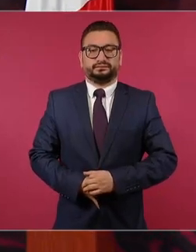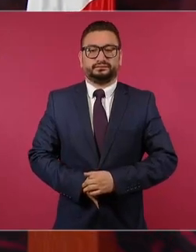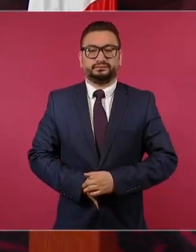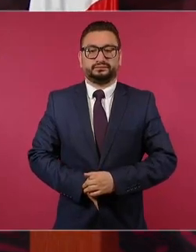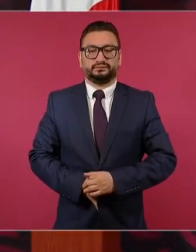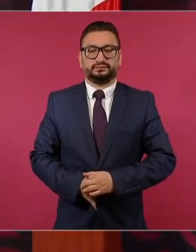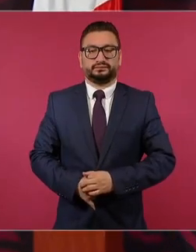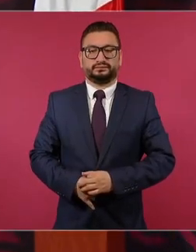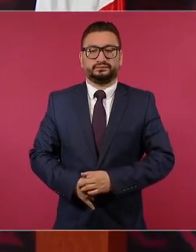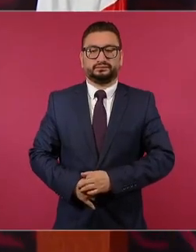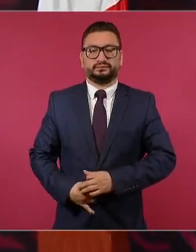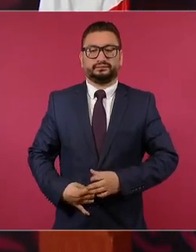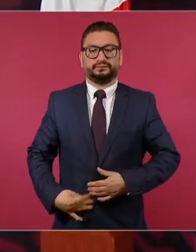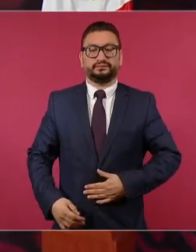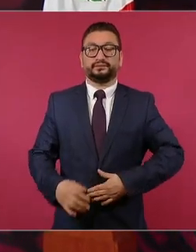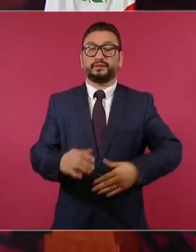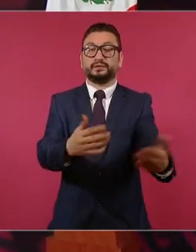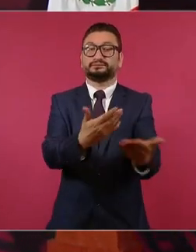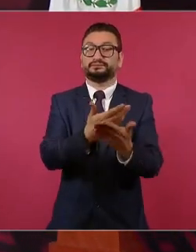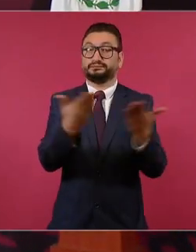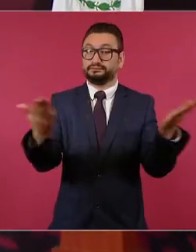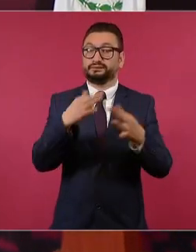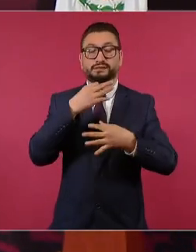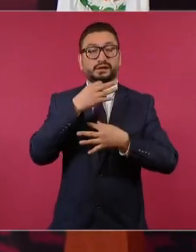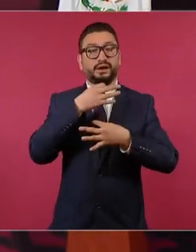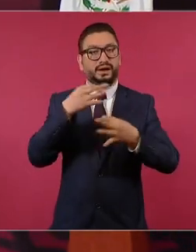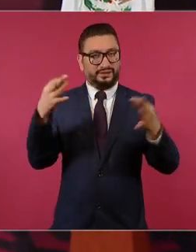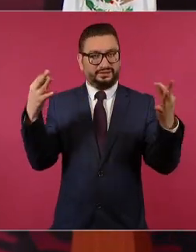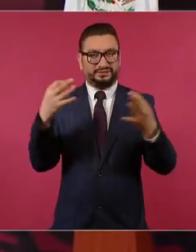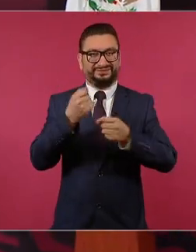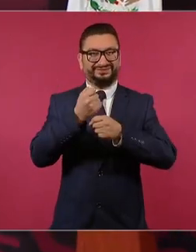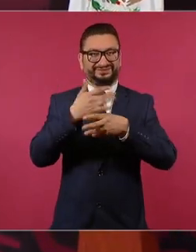informar, si les parece,